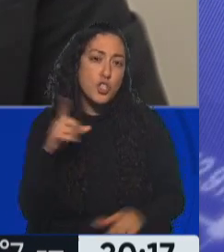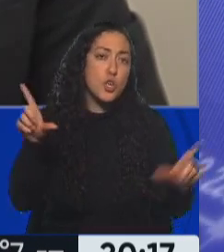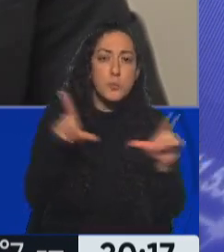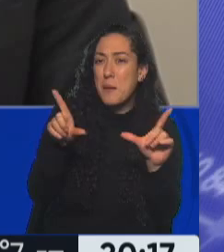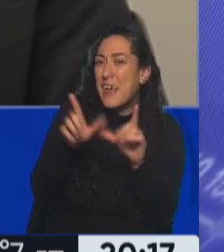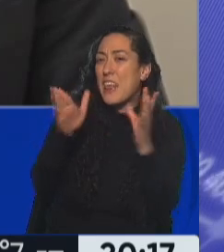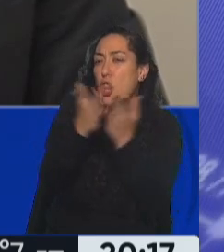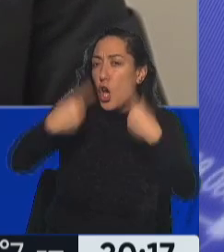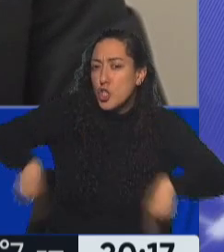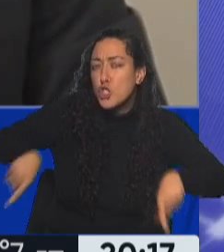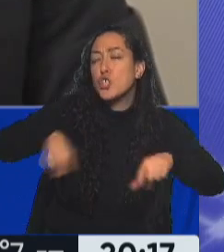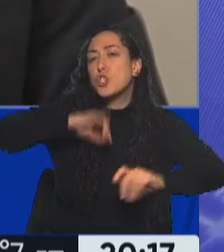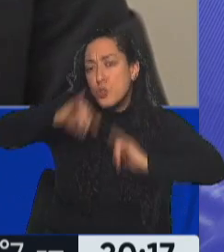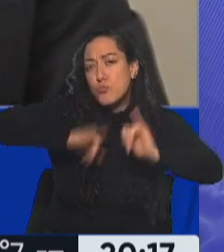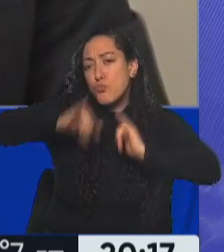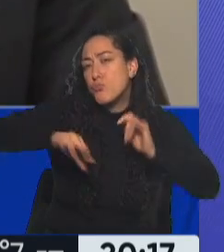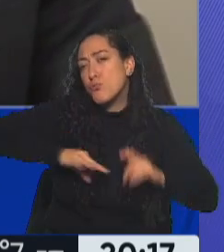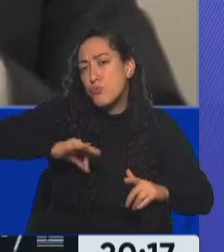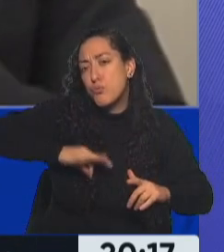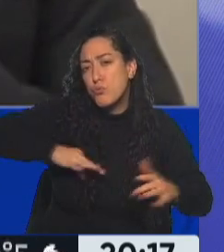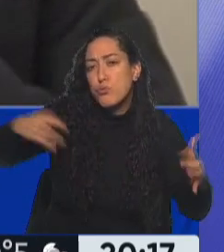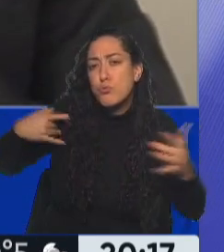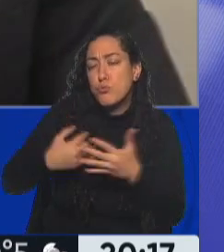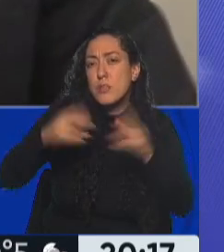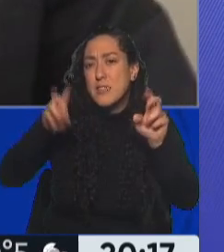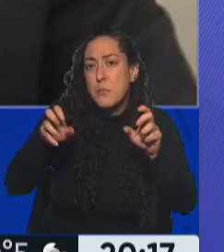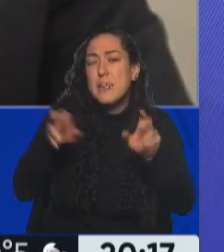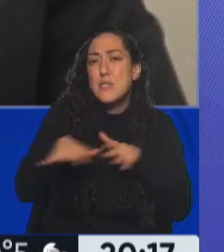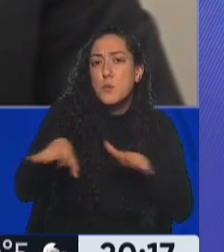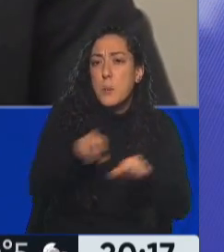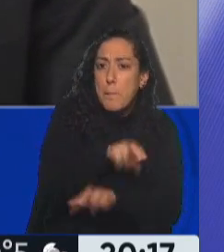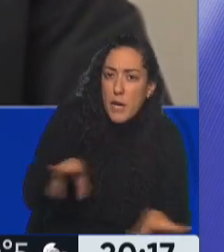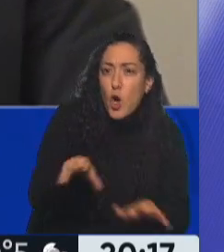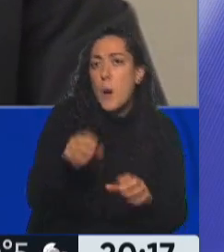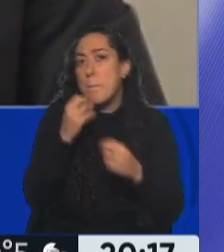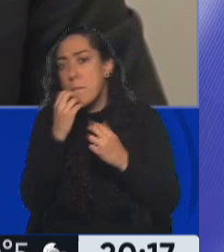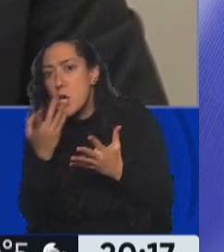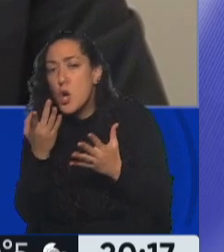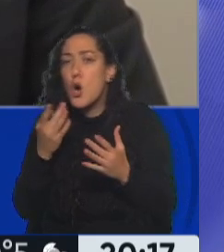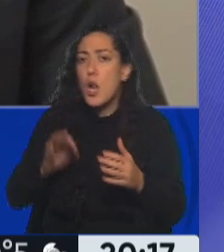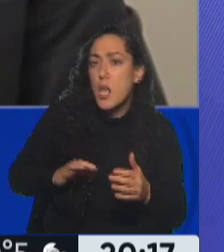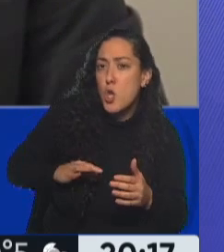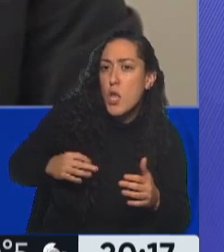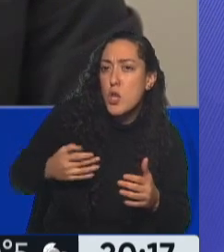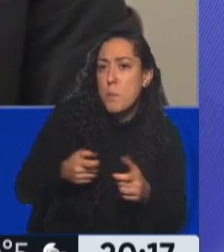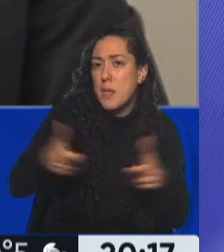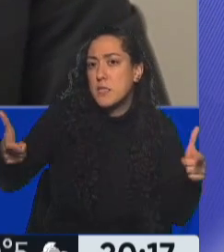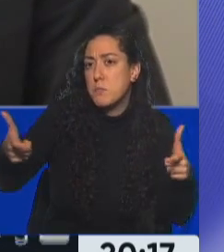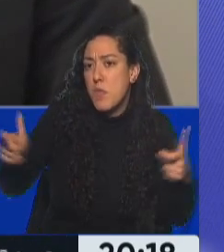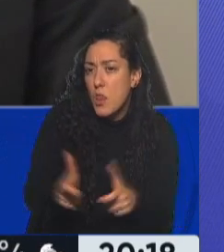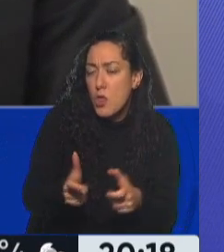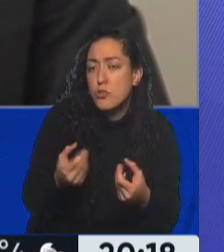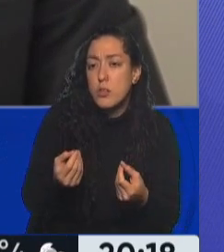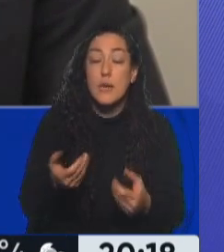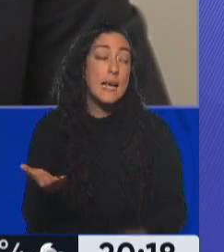comunicación muchísimo de este tema desde hace años, ¿mejora la situación o siguen igual o mayor cantidad de casos cada año?